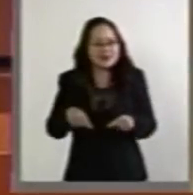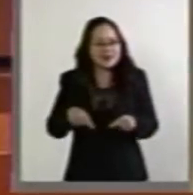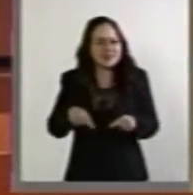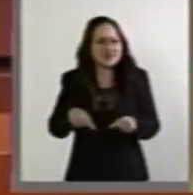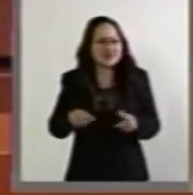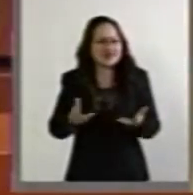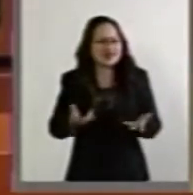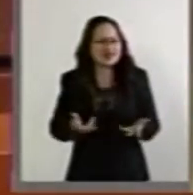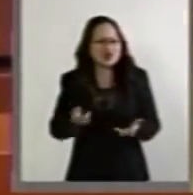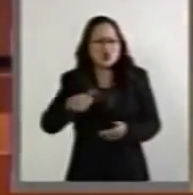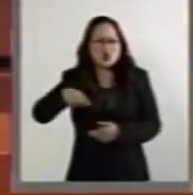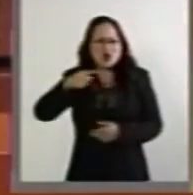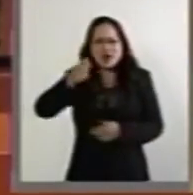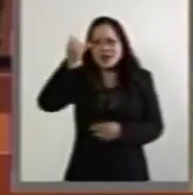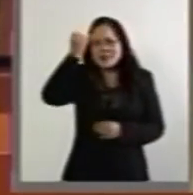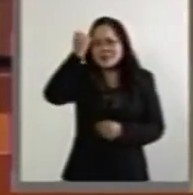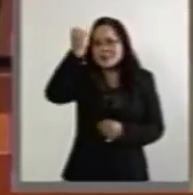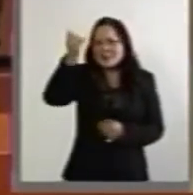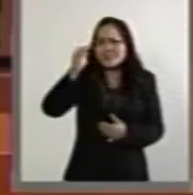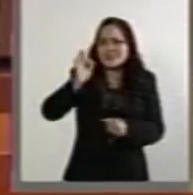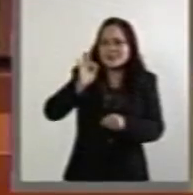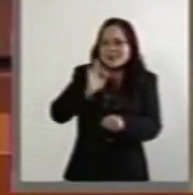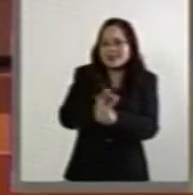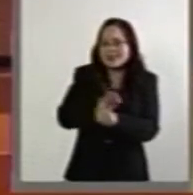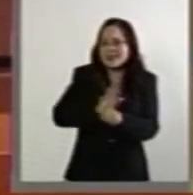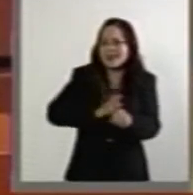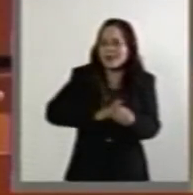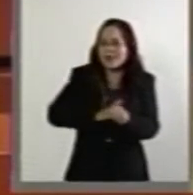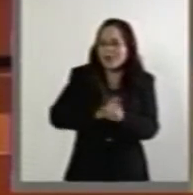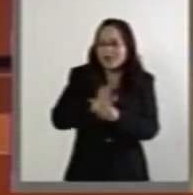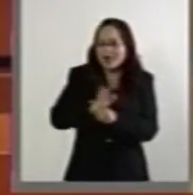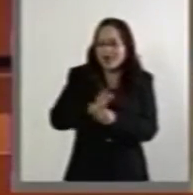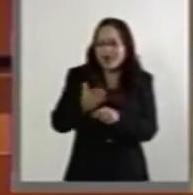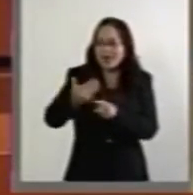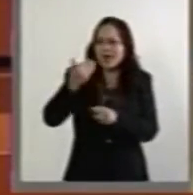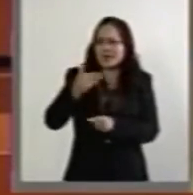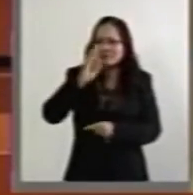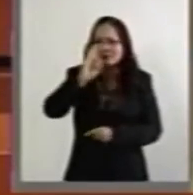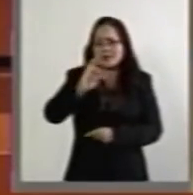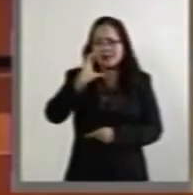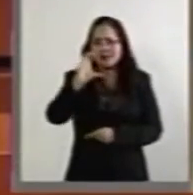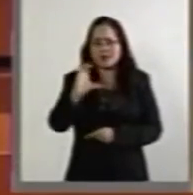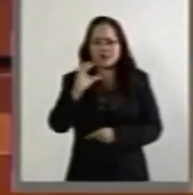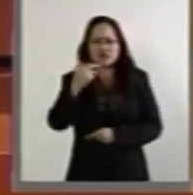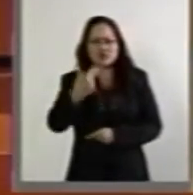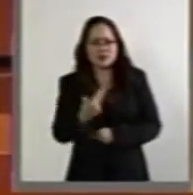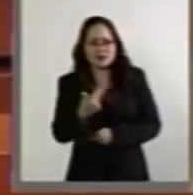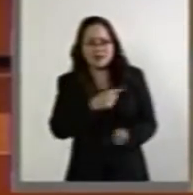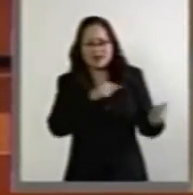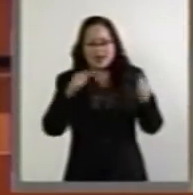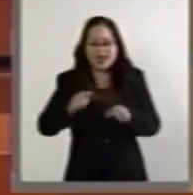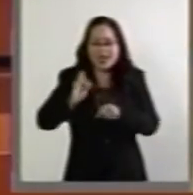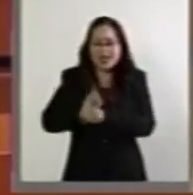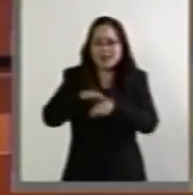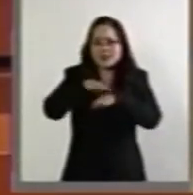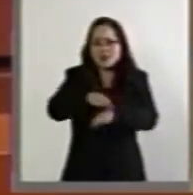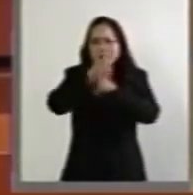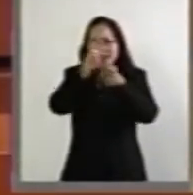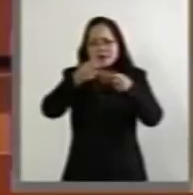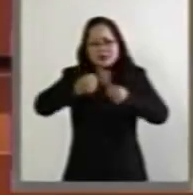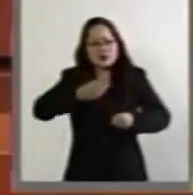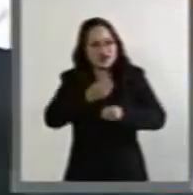y defender la gestión de Calderón en esta tribuna en materia de seguridad